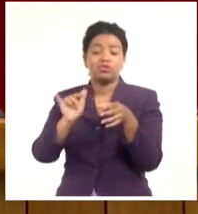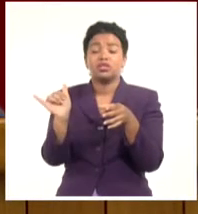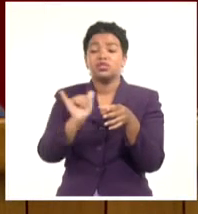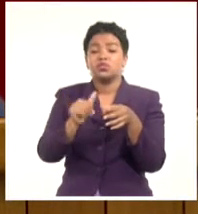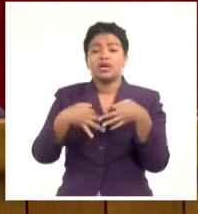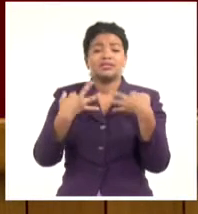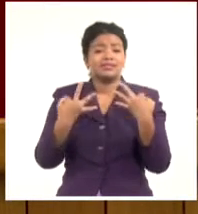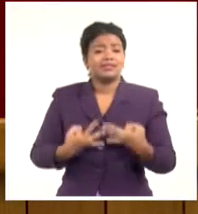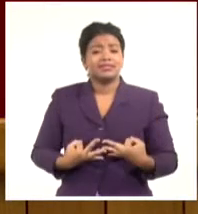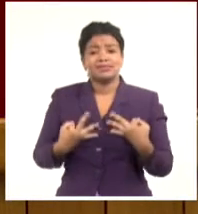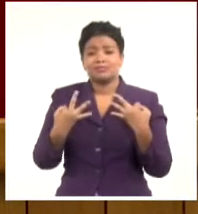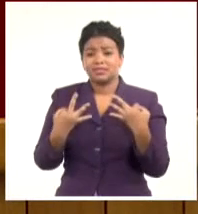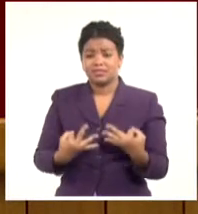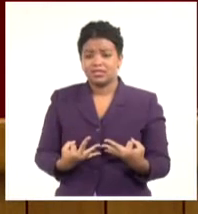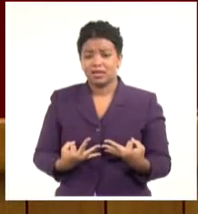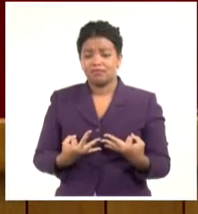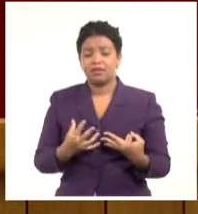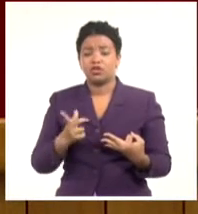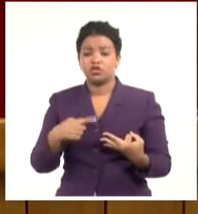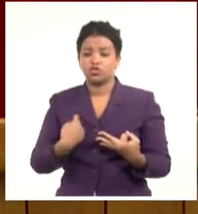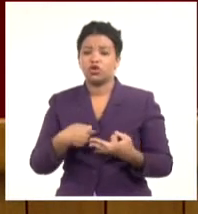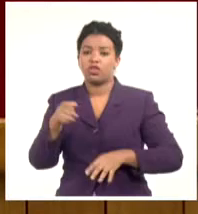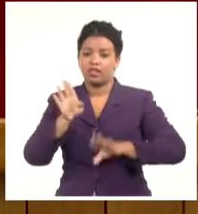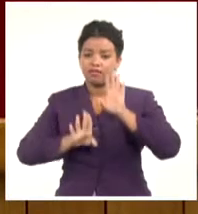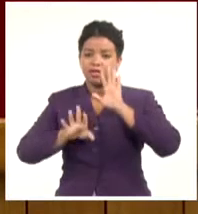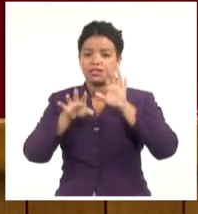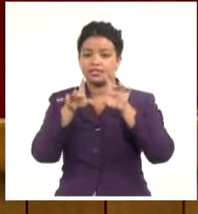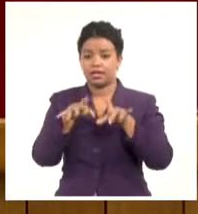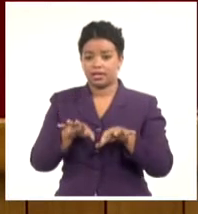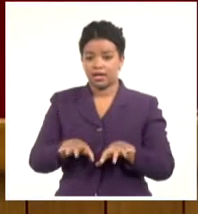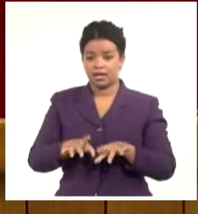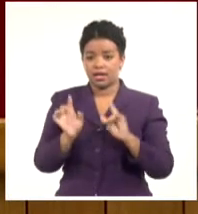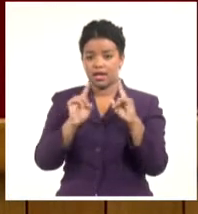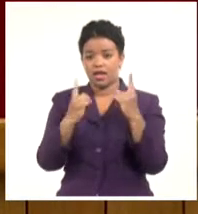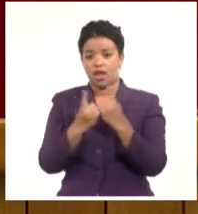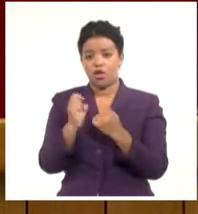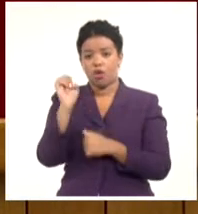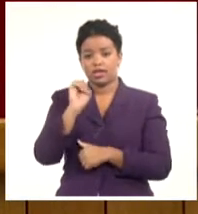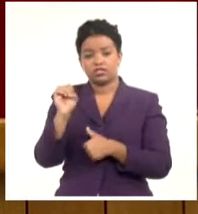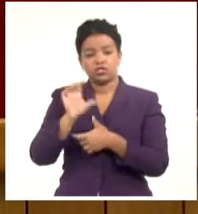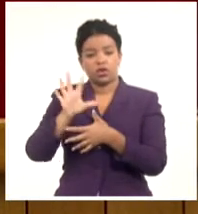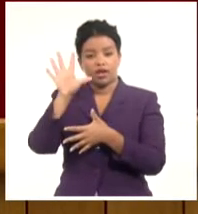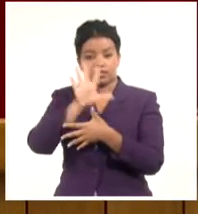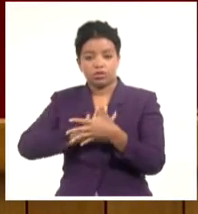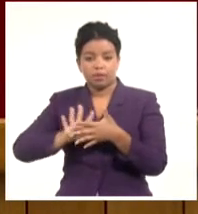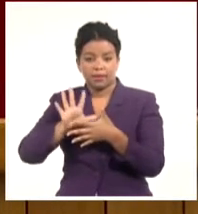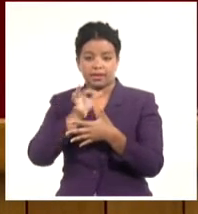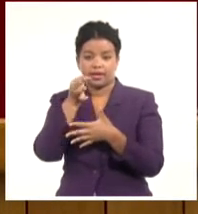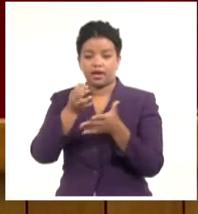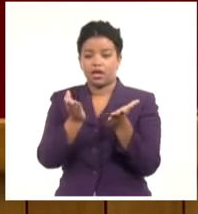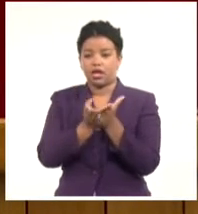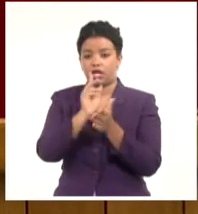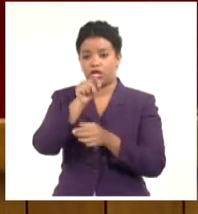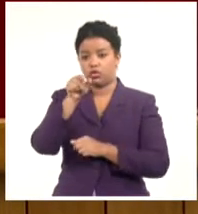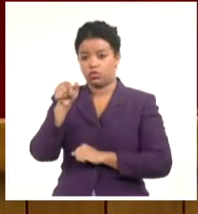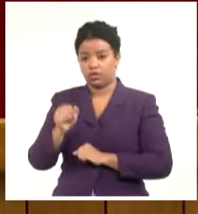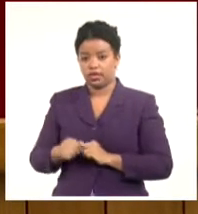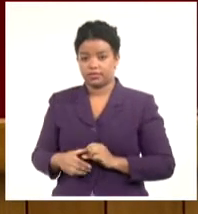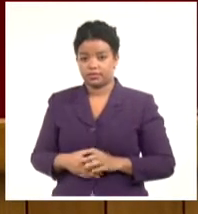siempre parte al frente de la Secretaría General de la Organización Continental Latinoamericana de Estudiantes,